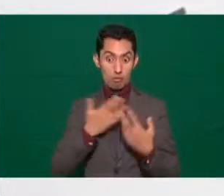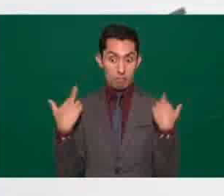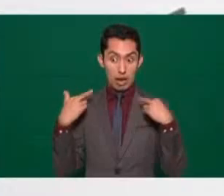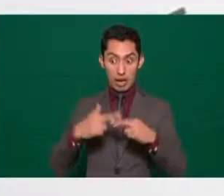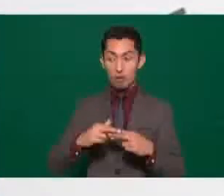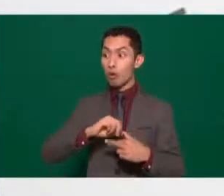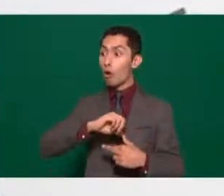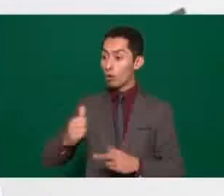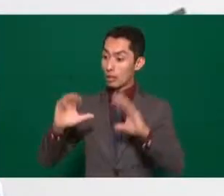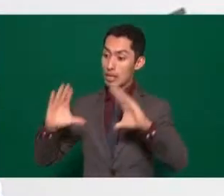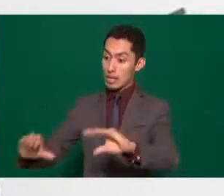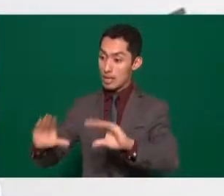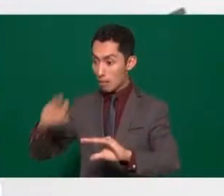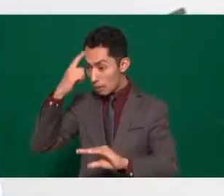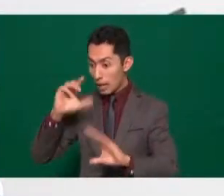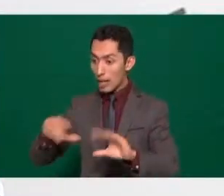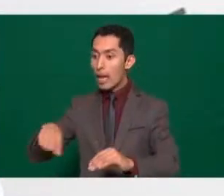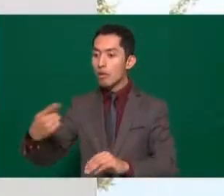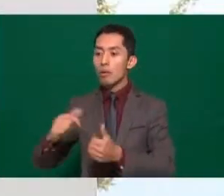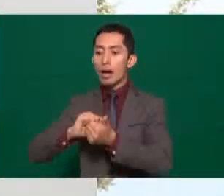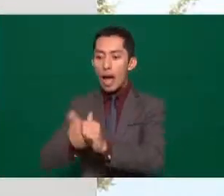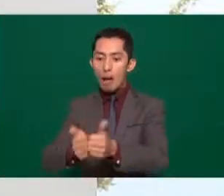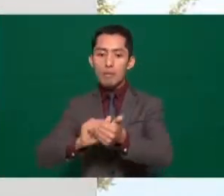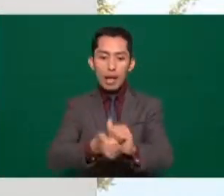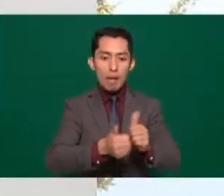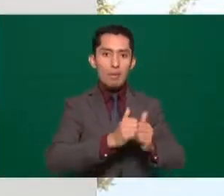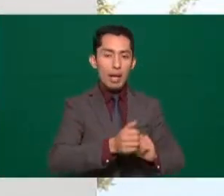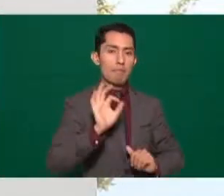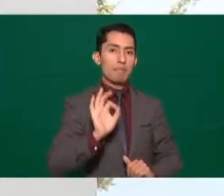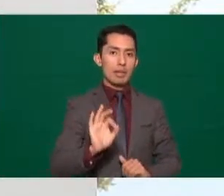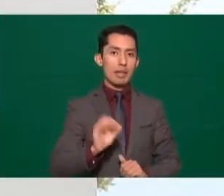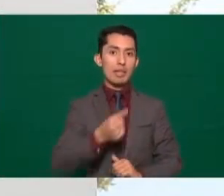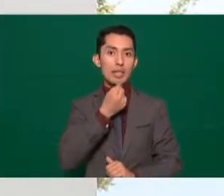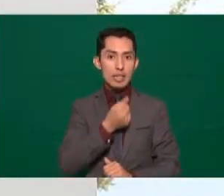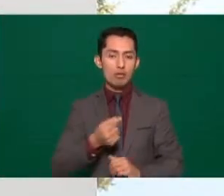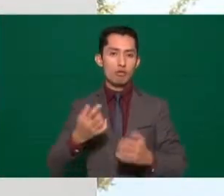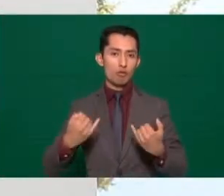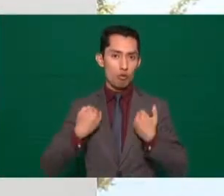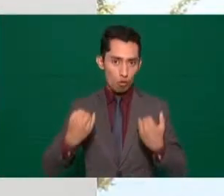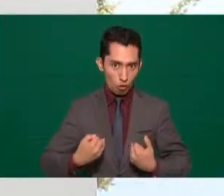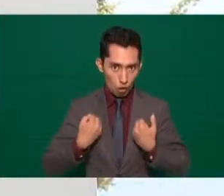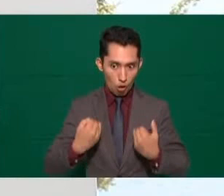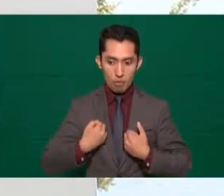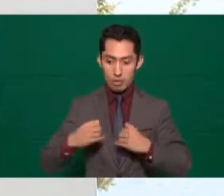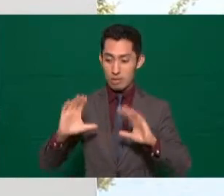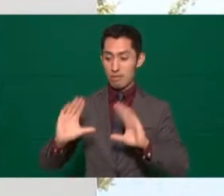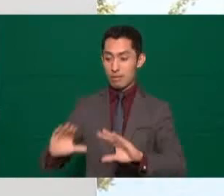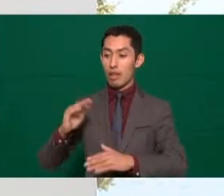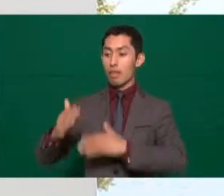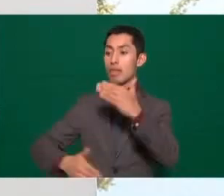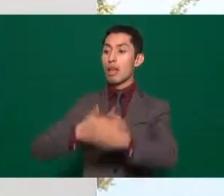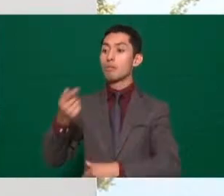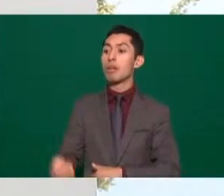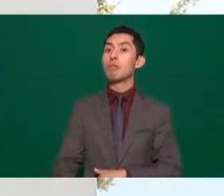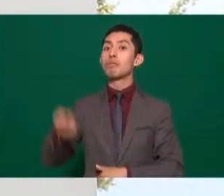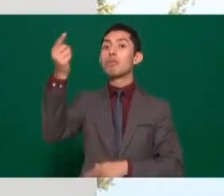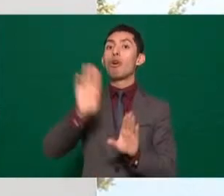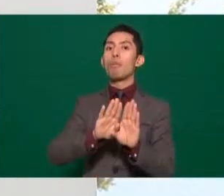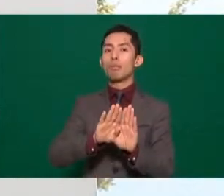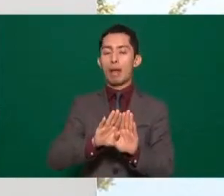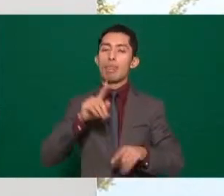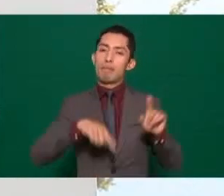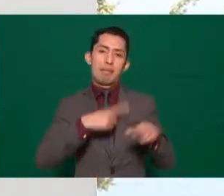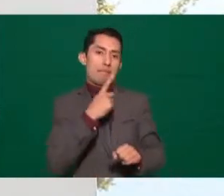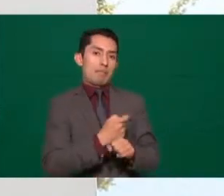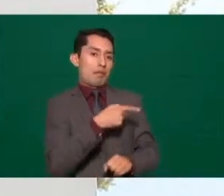seres humanos, porque su paso en la vida de niños, niñas, adolescentes definirá gran parte de sus objetivos y